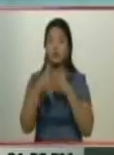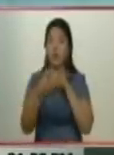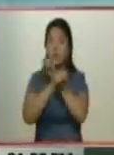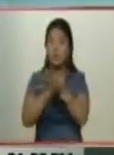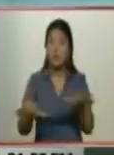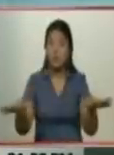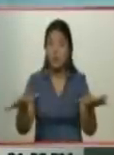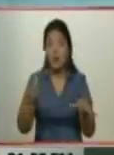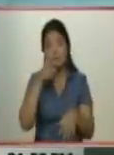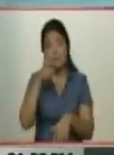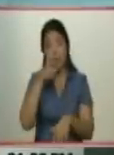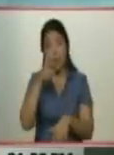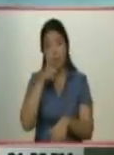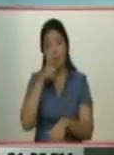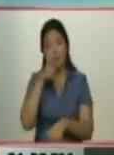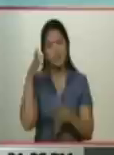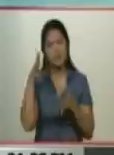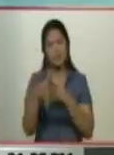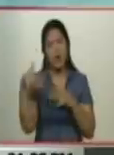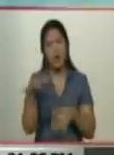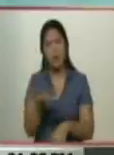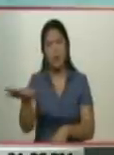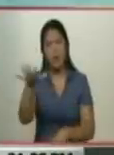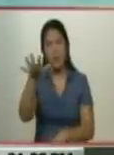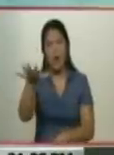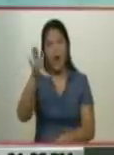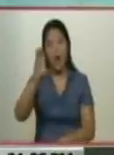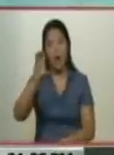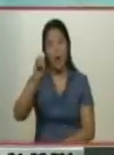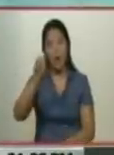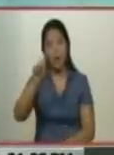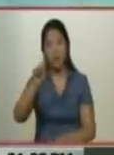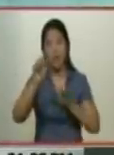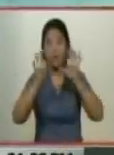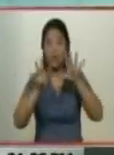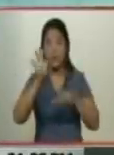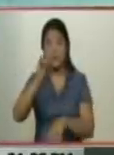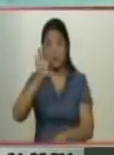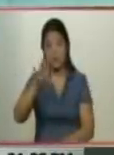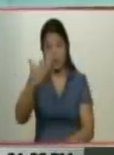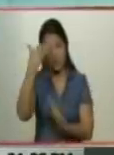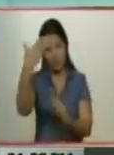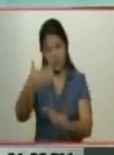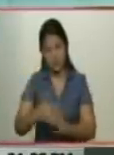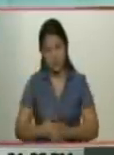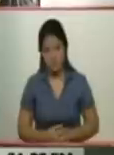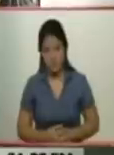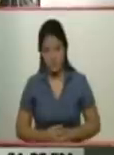seguridad realizado en el sector cota 905 de Caracas lo saludamos